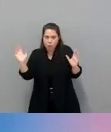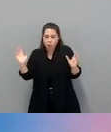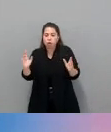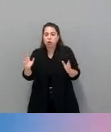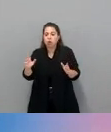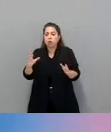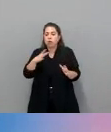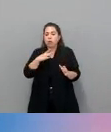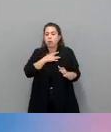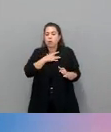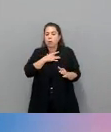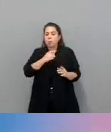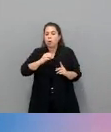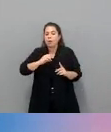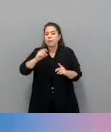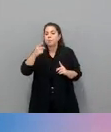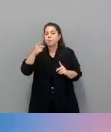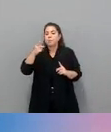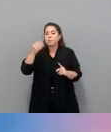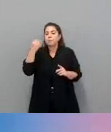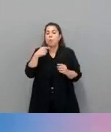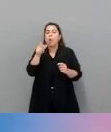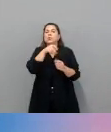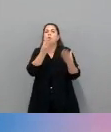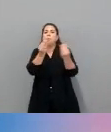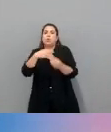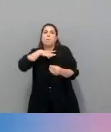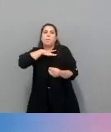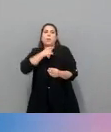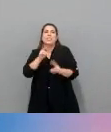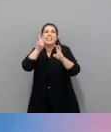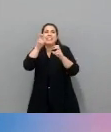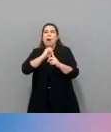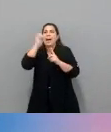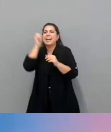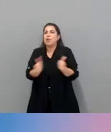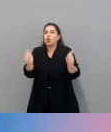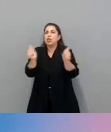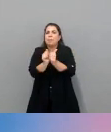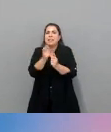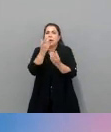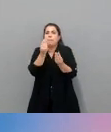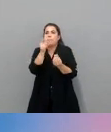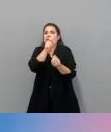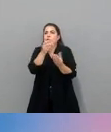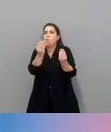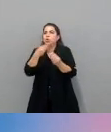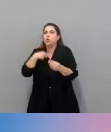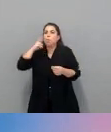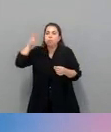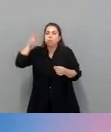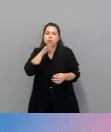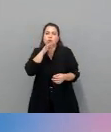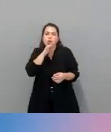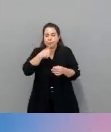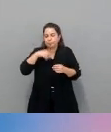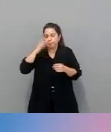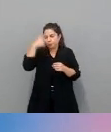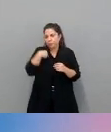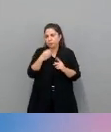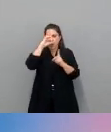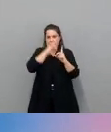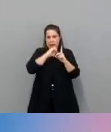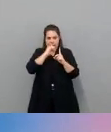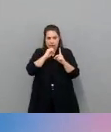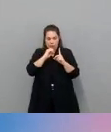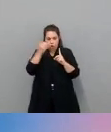grado no reconocido, todavía no tiene reconocido un nivel de dependencia, ¿vale? Entonces, si yo tengo un certificado de grado de dependencia, puedo,